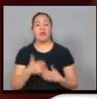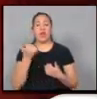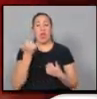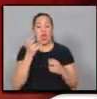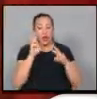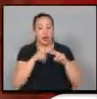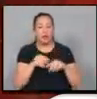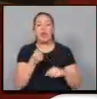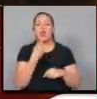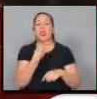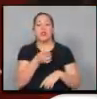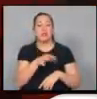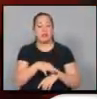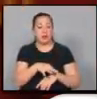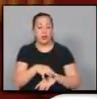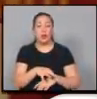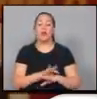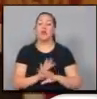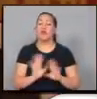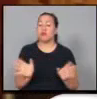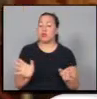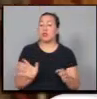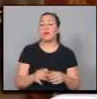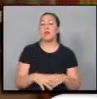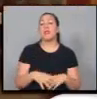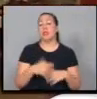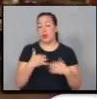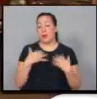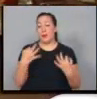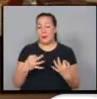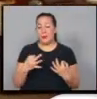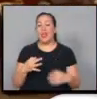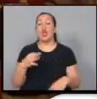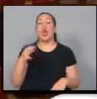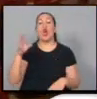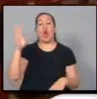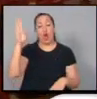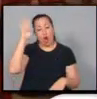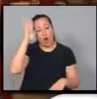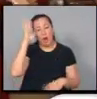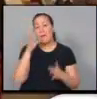le dijeron los médicos? Bueno, gracias a Dios estoy bien. Fue un golpe, o sea, un golpe